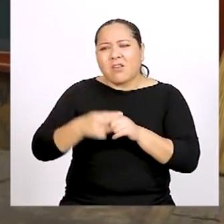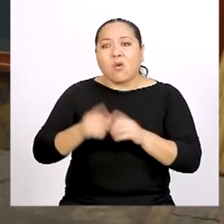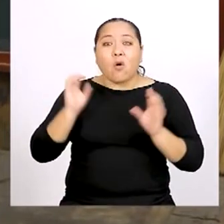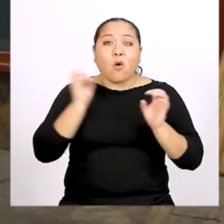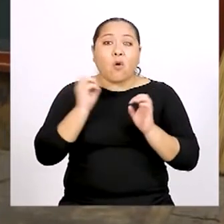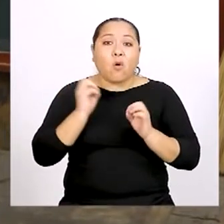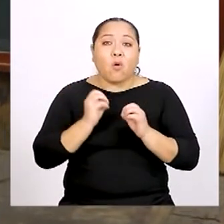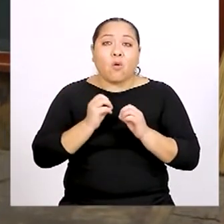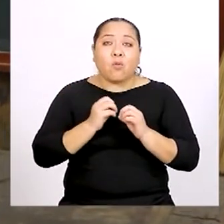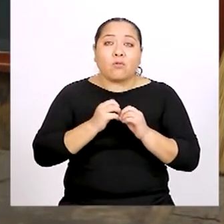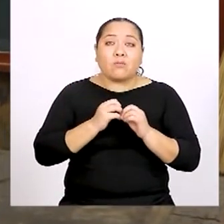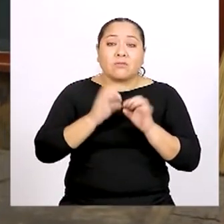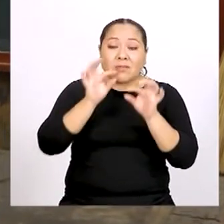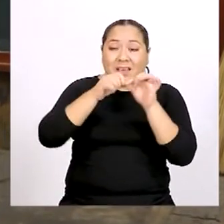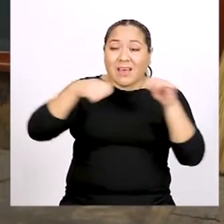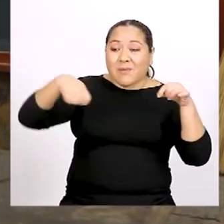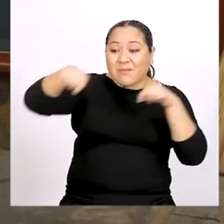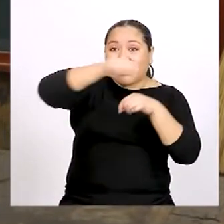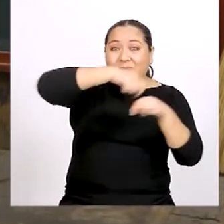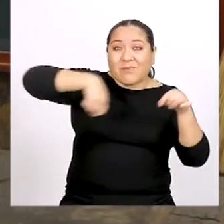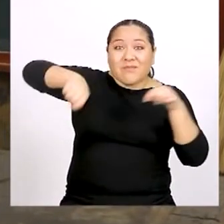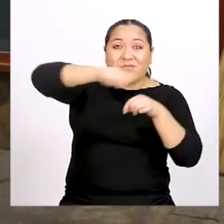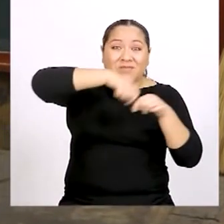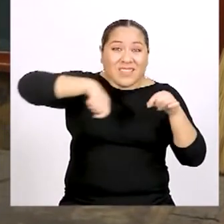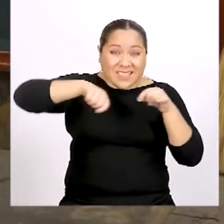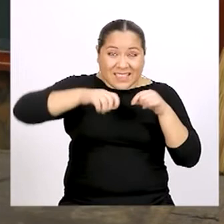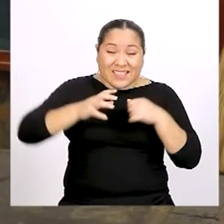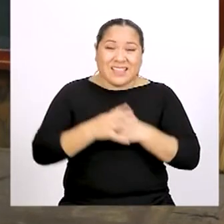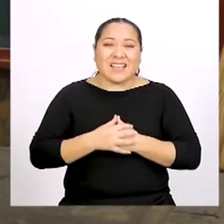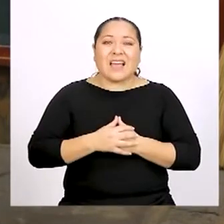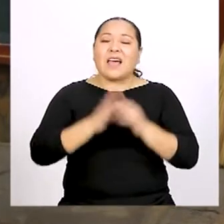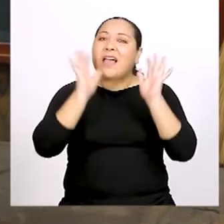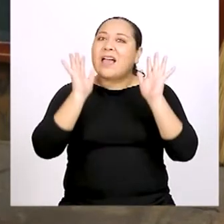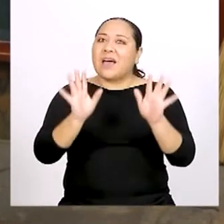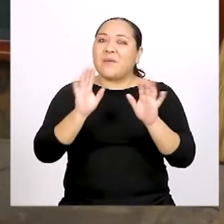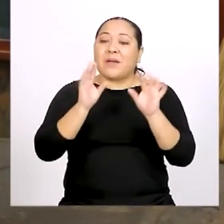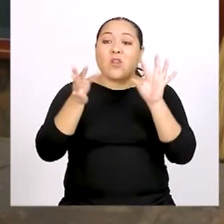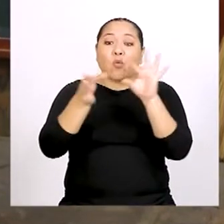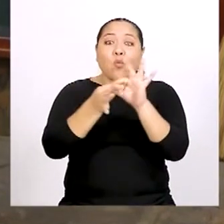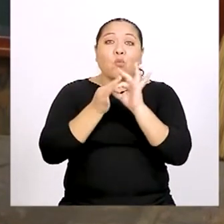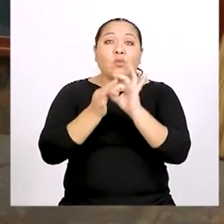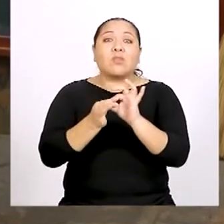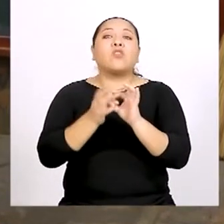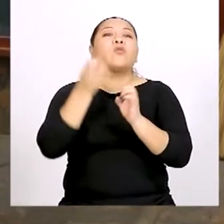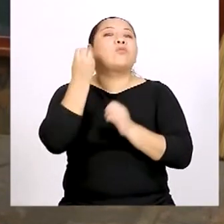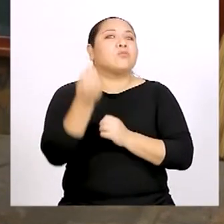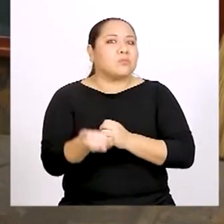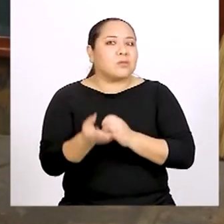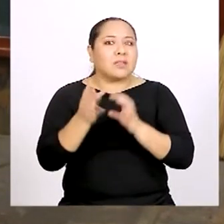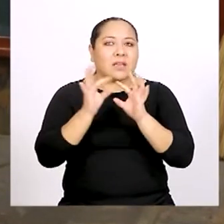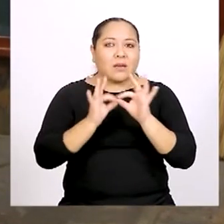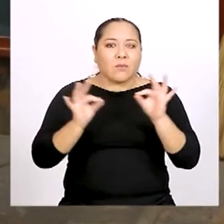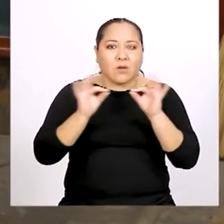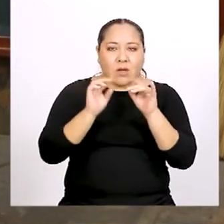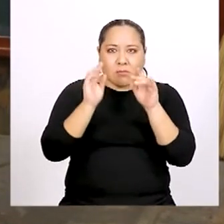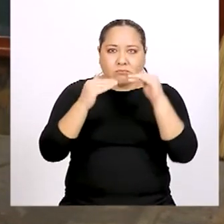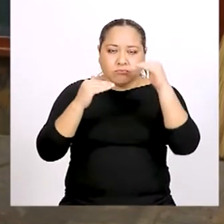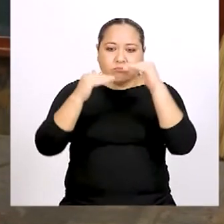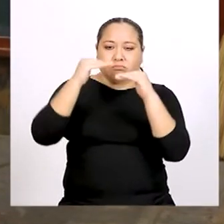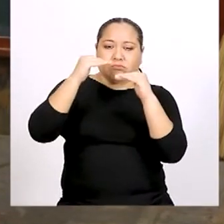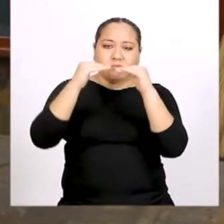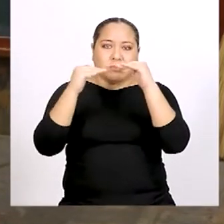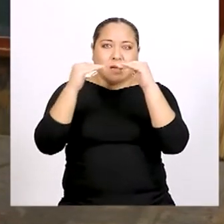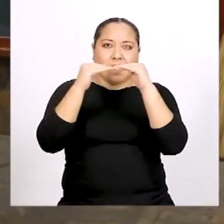diferentes o, por último, hasta la pita del tamal. Muy bien. Entonces, para unirlos es importante que la parte de arriba